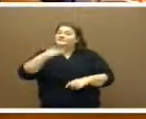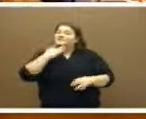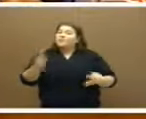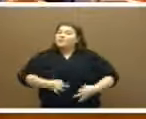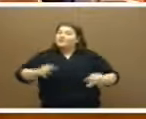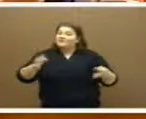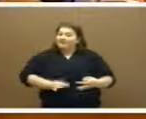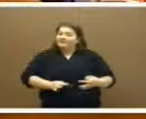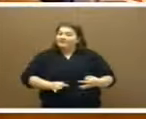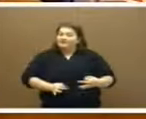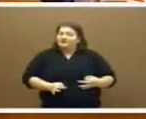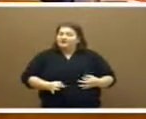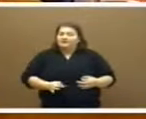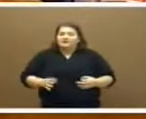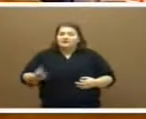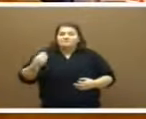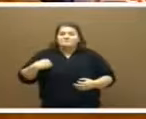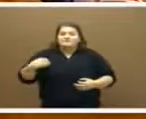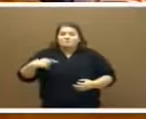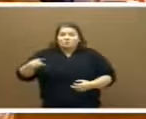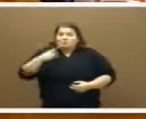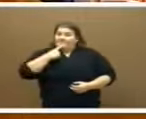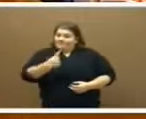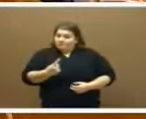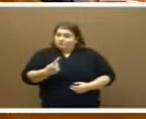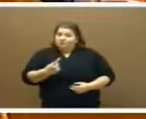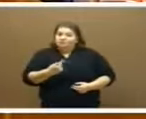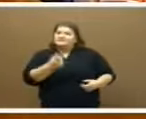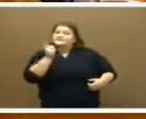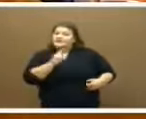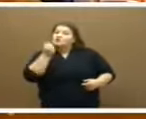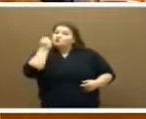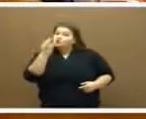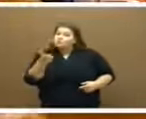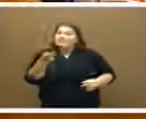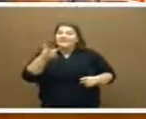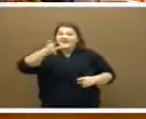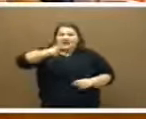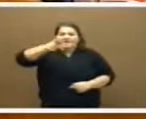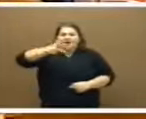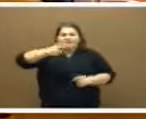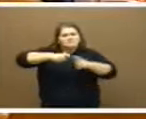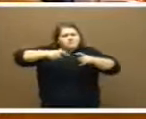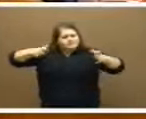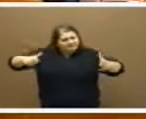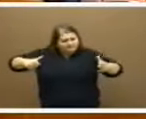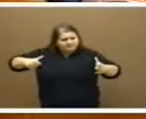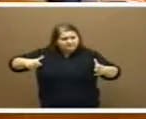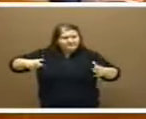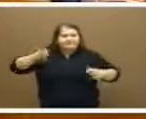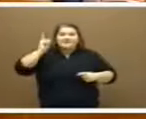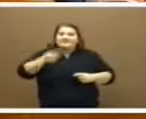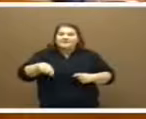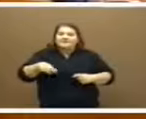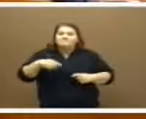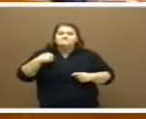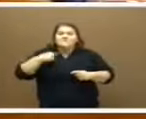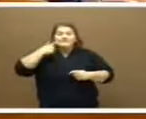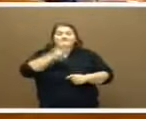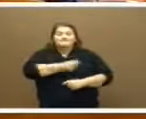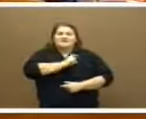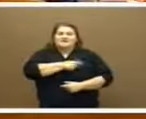importante, habida cuenta de lo que acabamos de indicar, incremento del número de cámaras de seguridad y reorganización de la operativa de los vigilantes